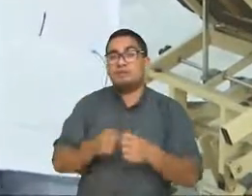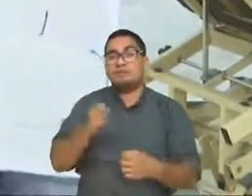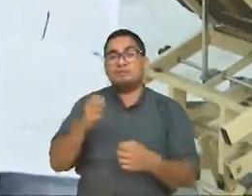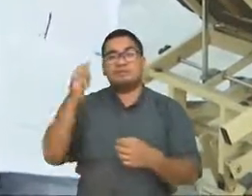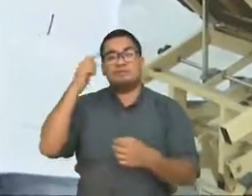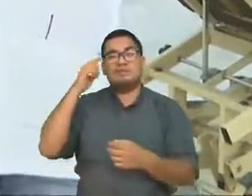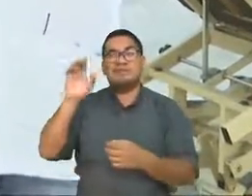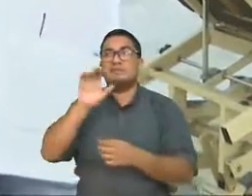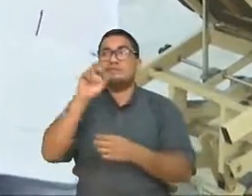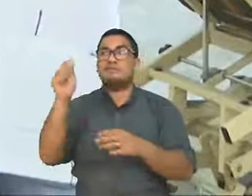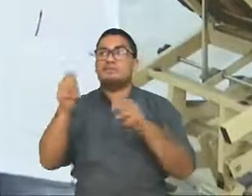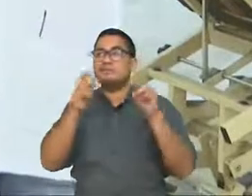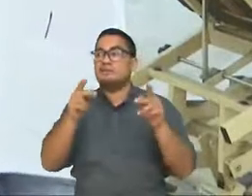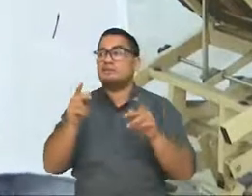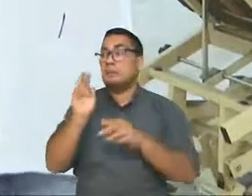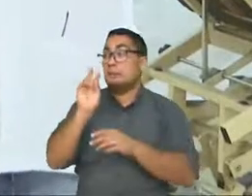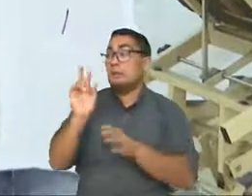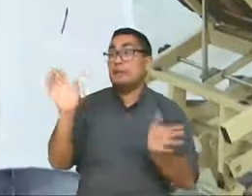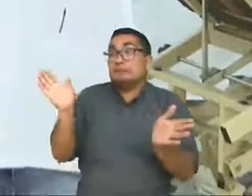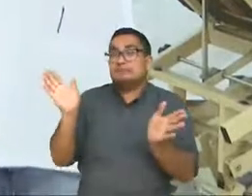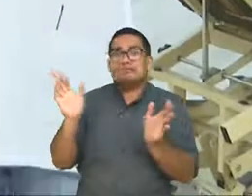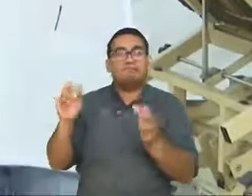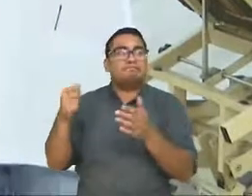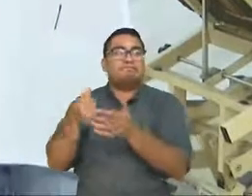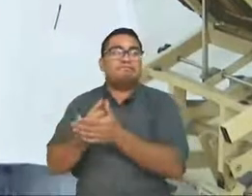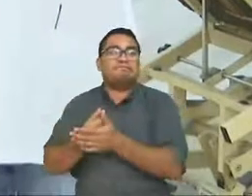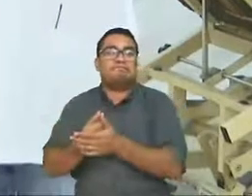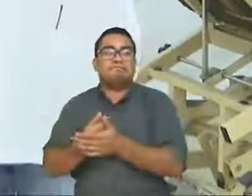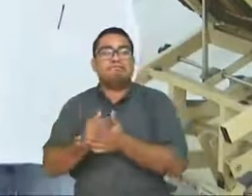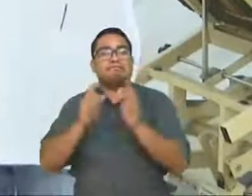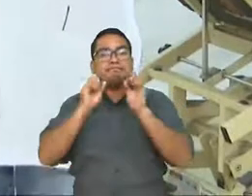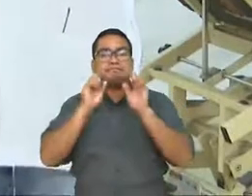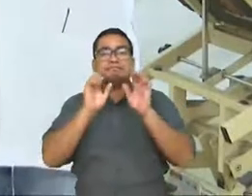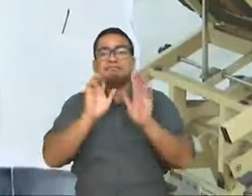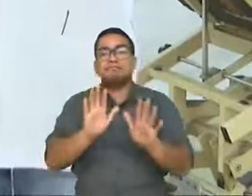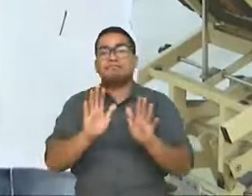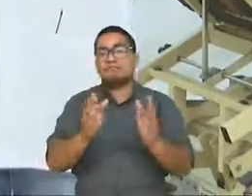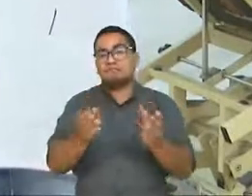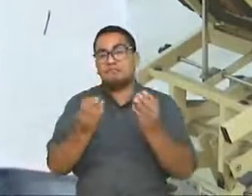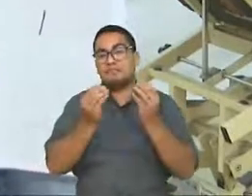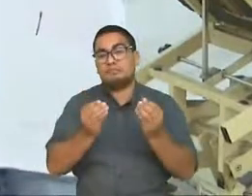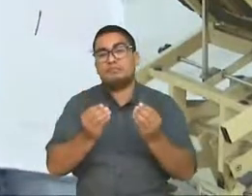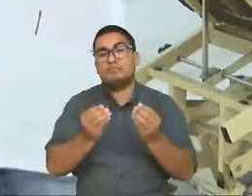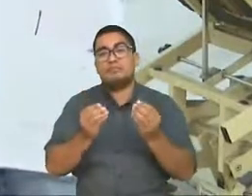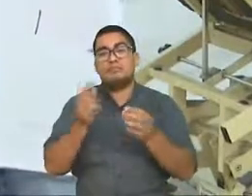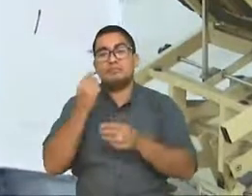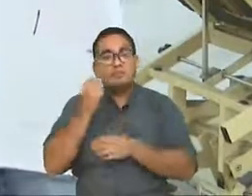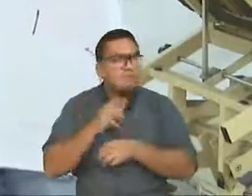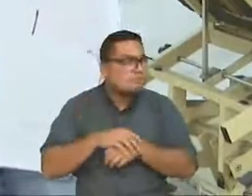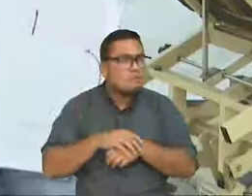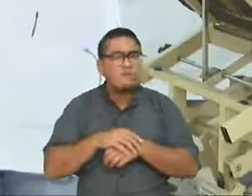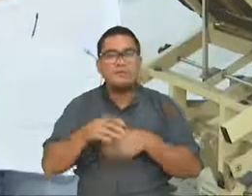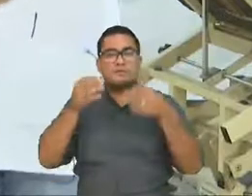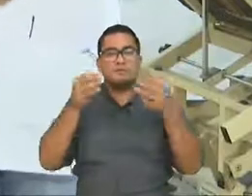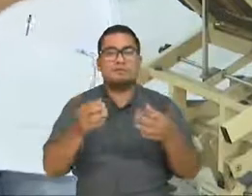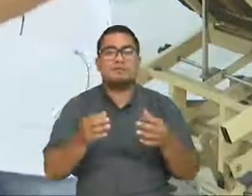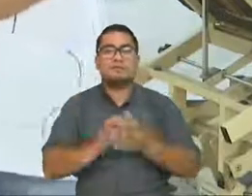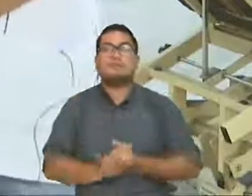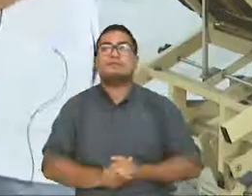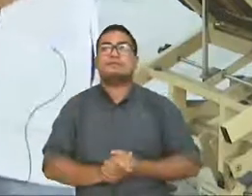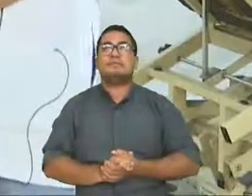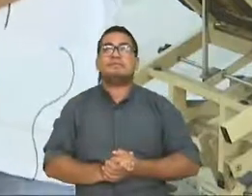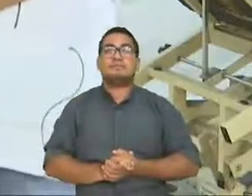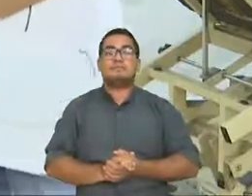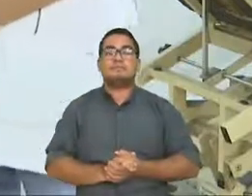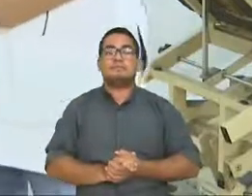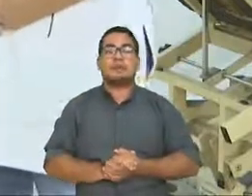ver a la persona que va a cruzar. Entonces, de que tengamos cuidado y que seamos observadores. Ahora, otra cosa, el celular